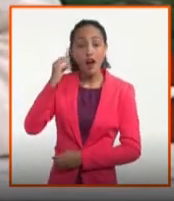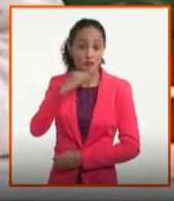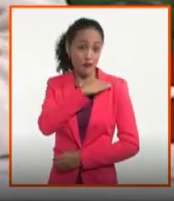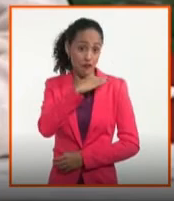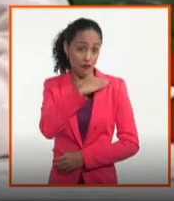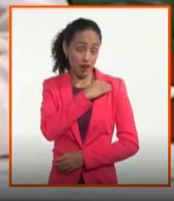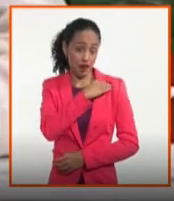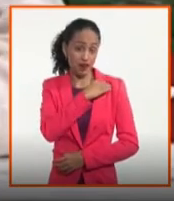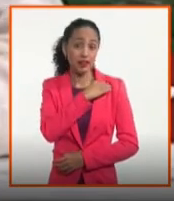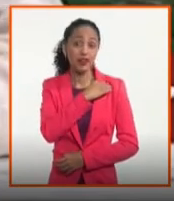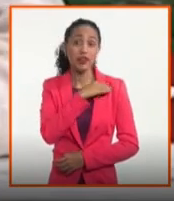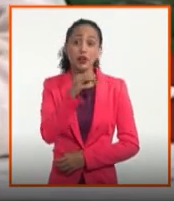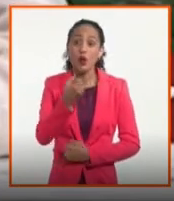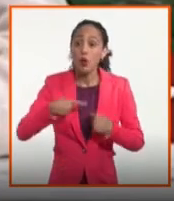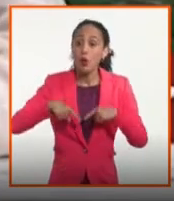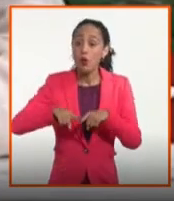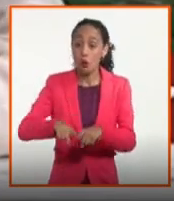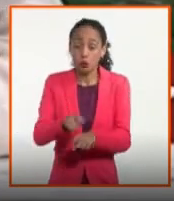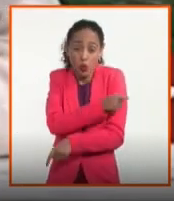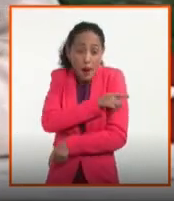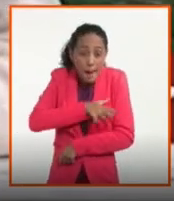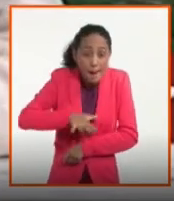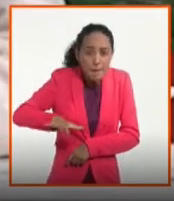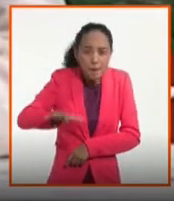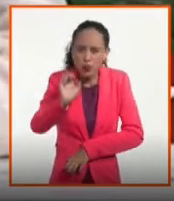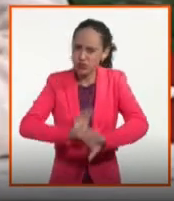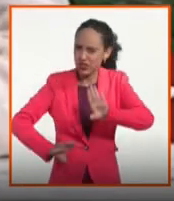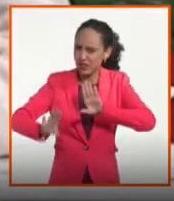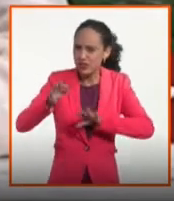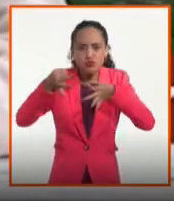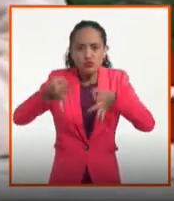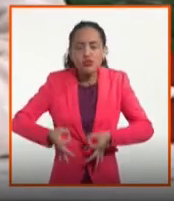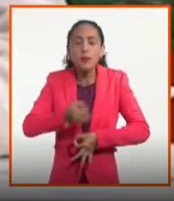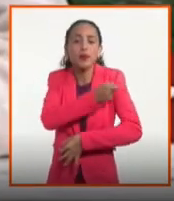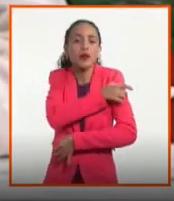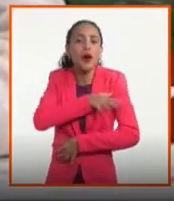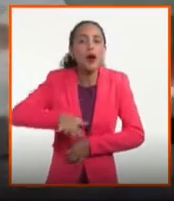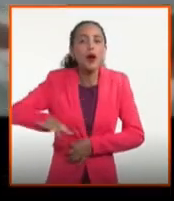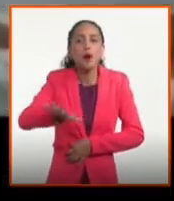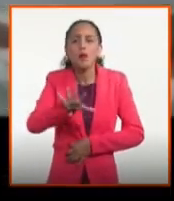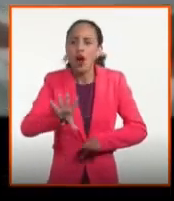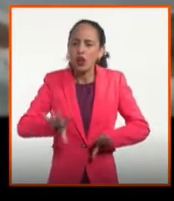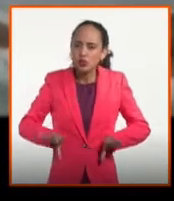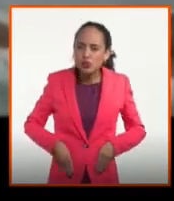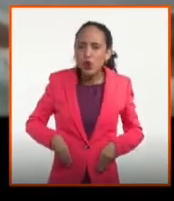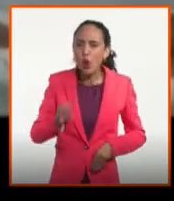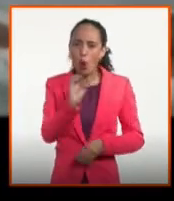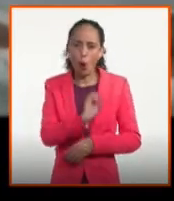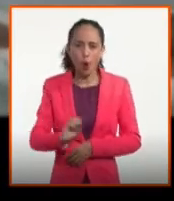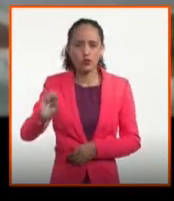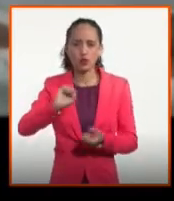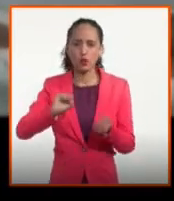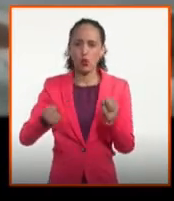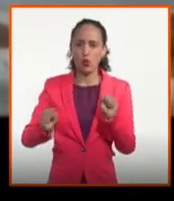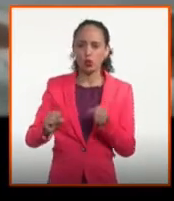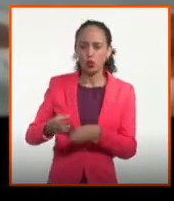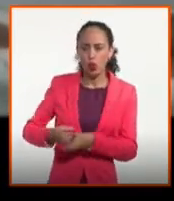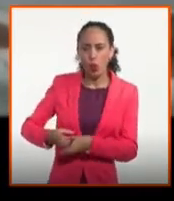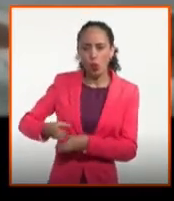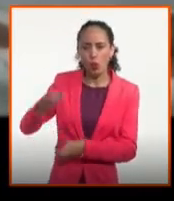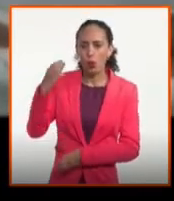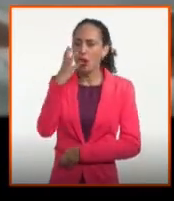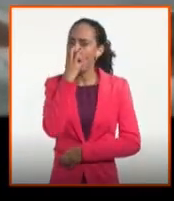revolucionarias al lado de su pueblo defendiendo a su pueblo haya asumido la organización el control la distribución